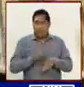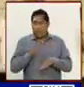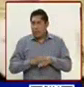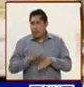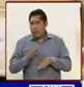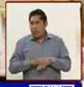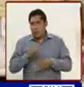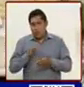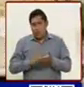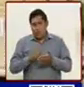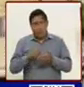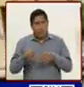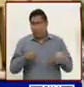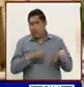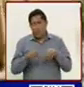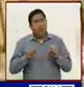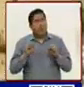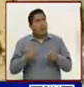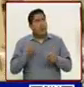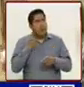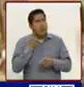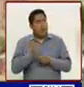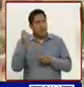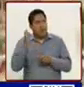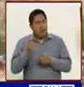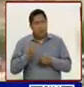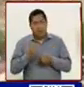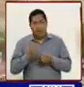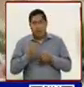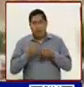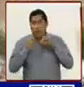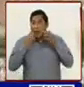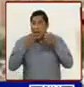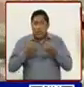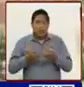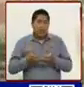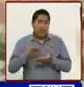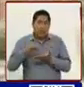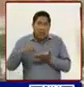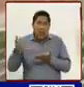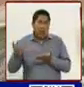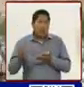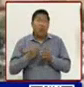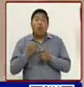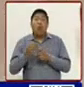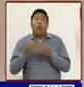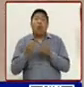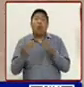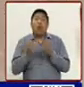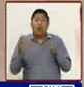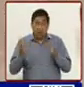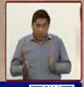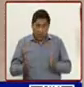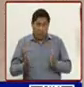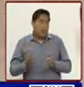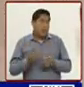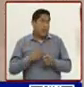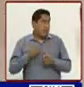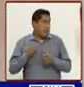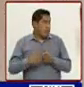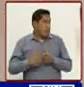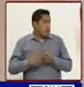prevenir estos desbordes y que pueda ser afectados los cultivos y también viviendas de los comunarios.